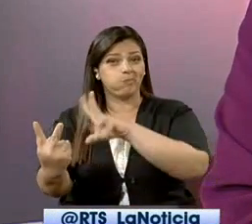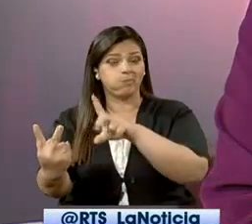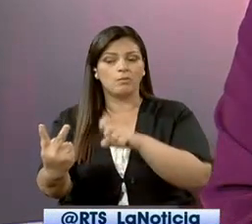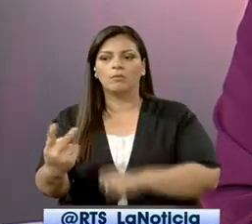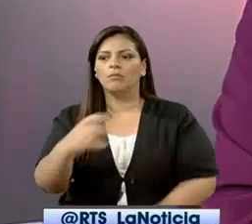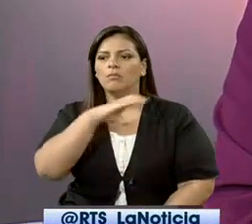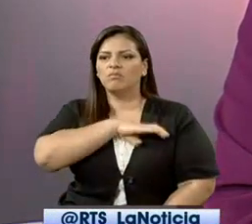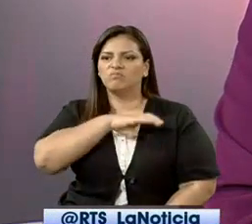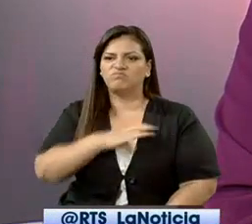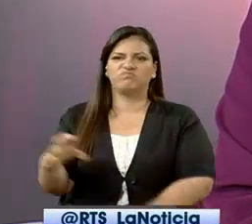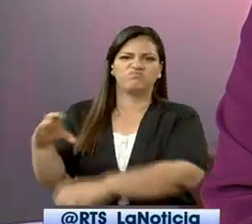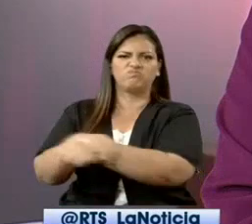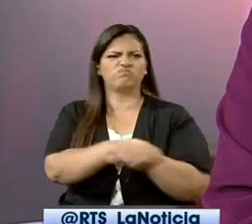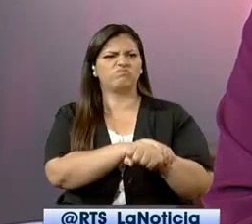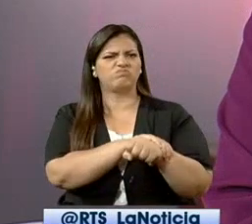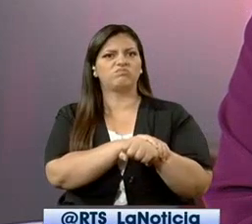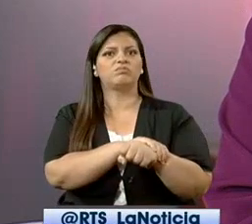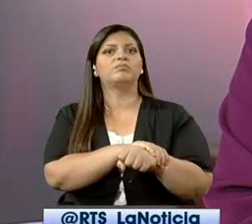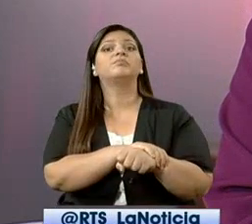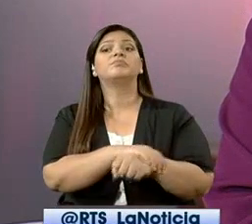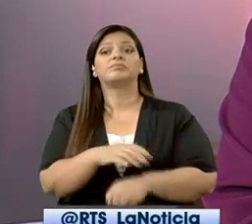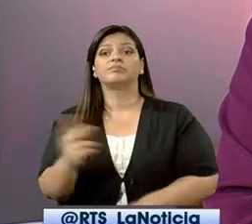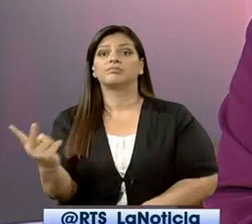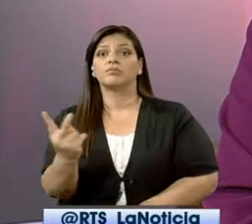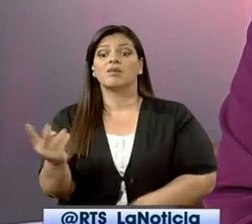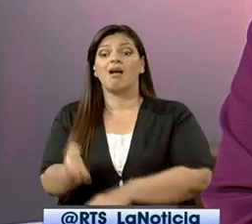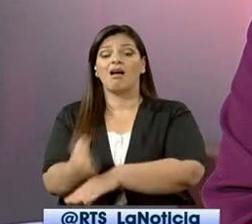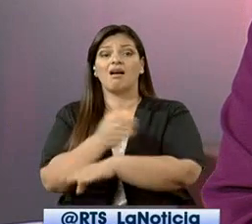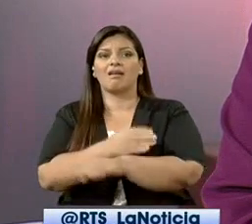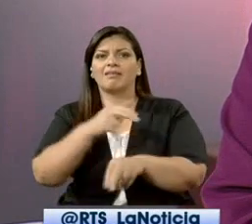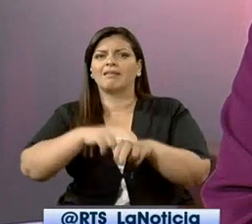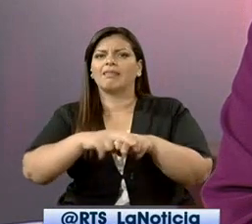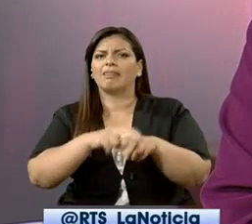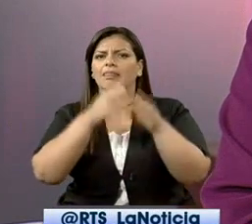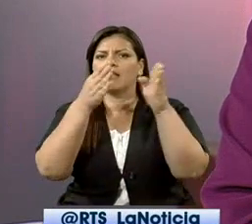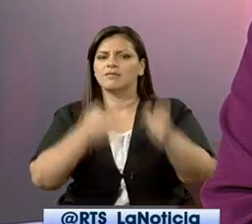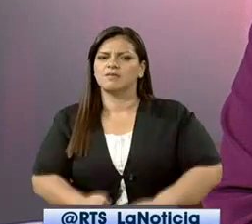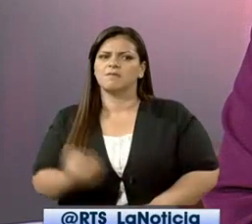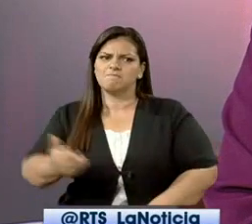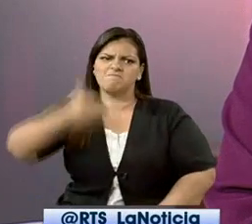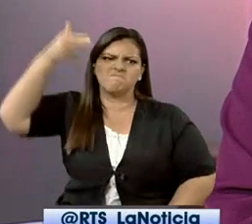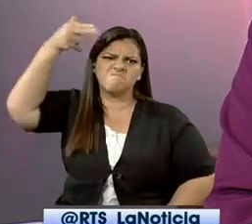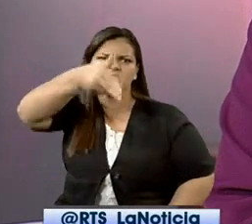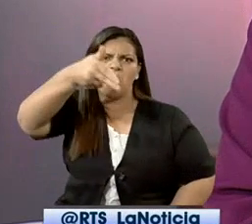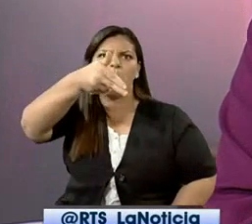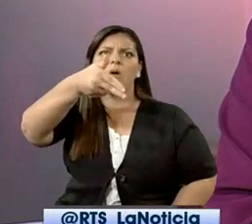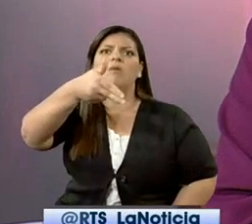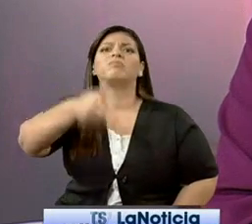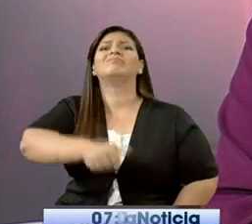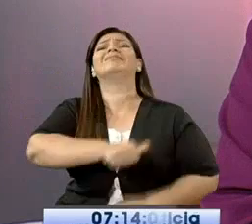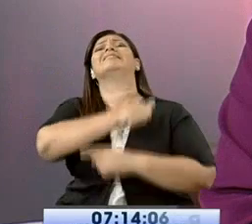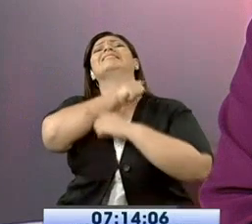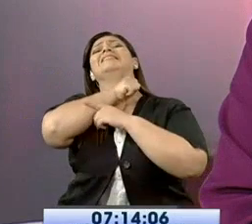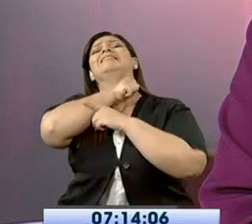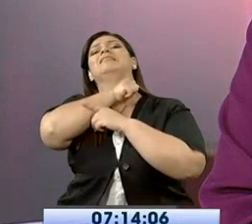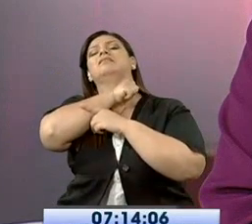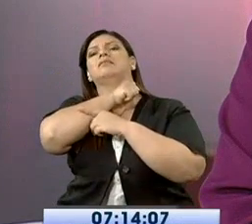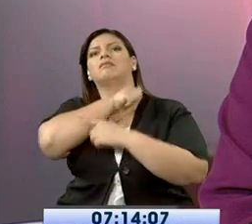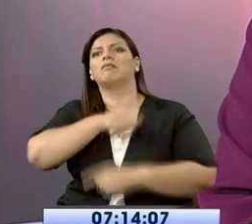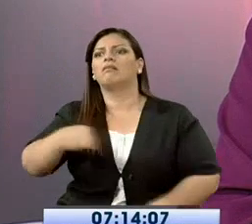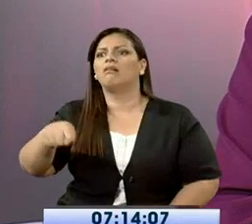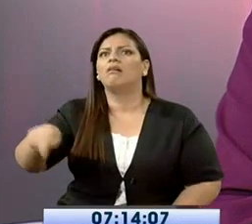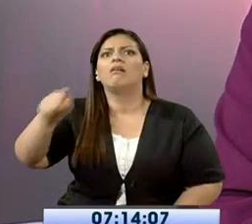Guayaquil. Aparentemente, los sospechosos asaltaron a un taxista. Después se descubrió que la pistola con la